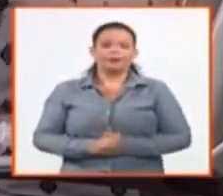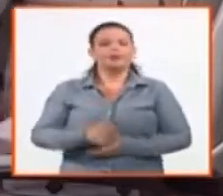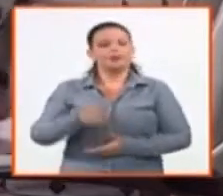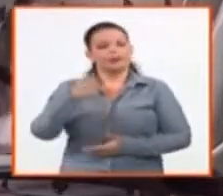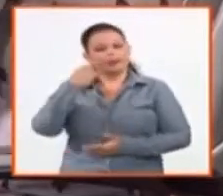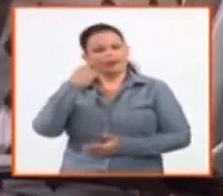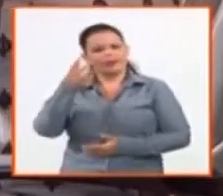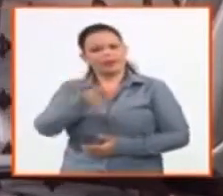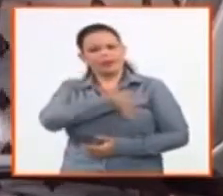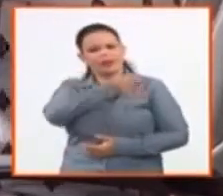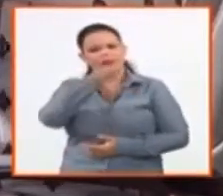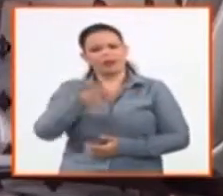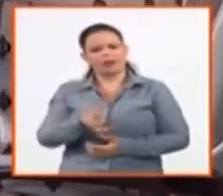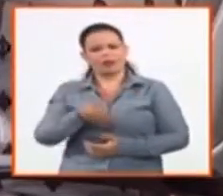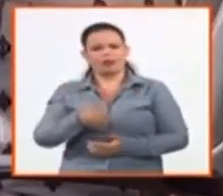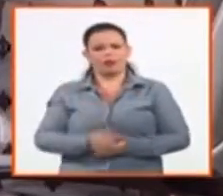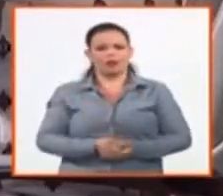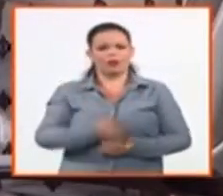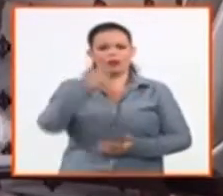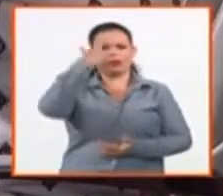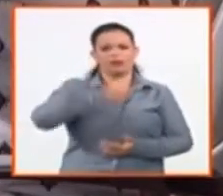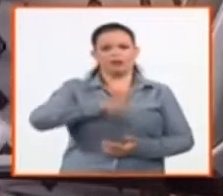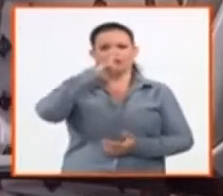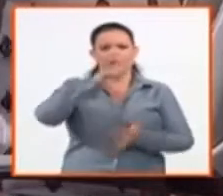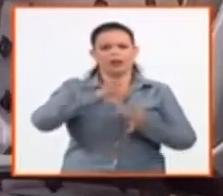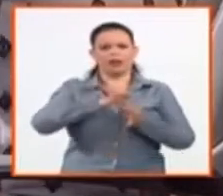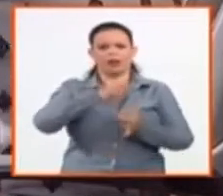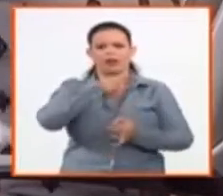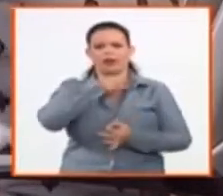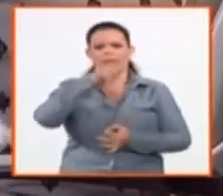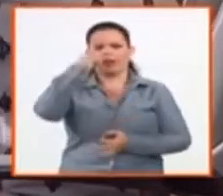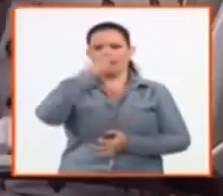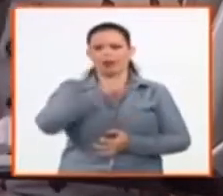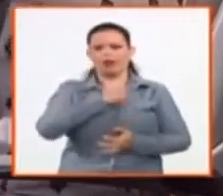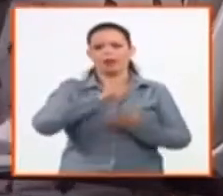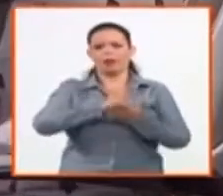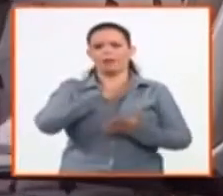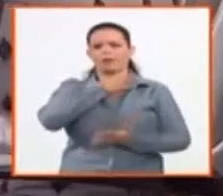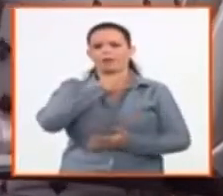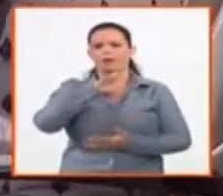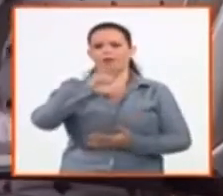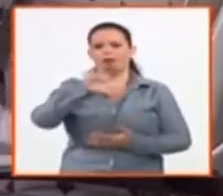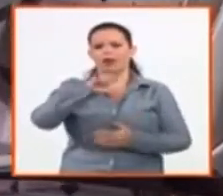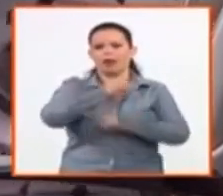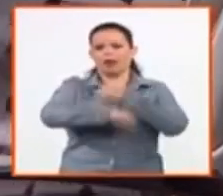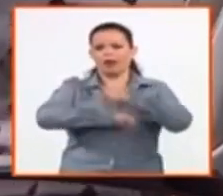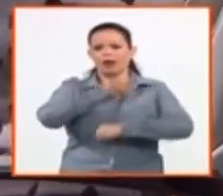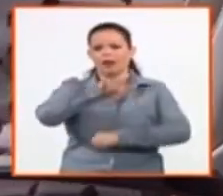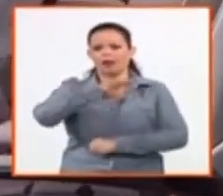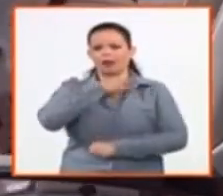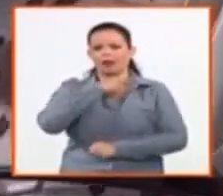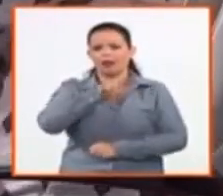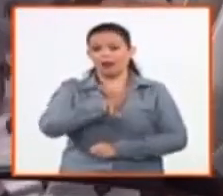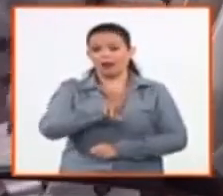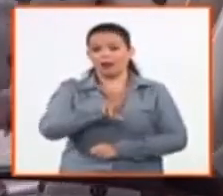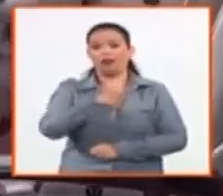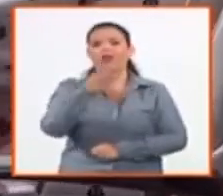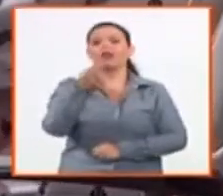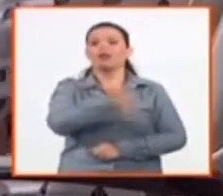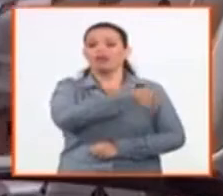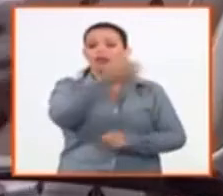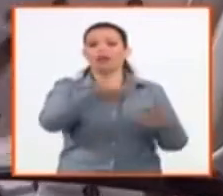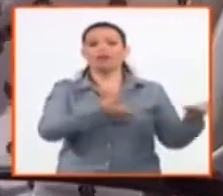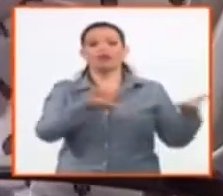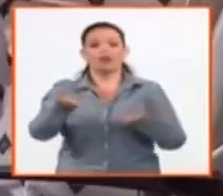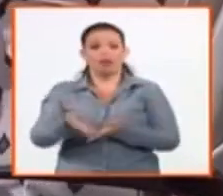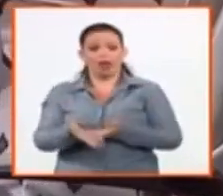Merkel que venga al país Angela Merkel. Pero eso, en ese llamado, claro, a calmar los ánimos. Porque